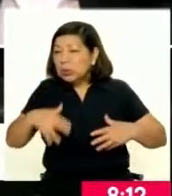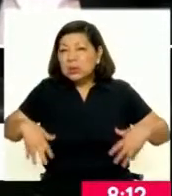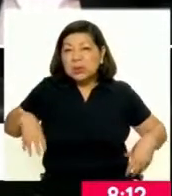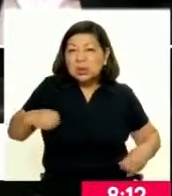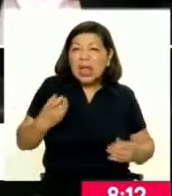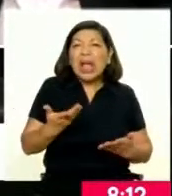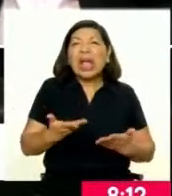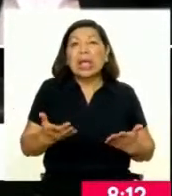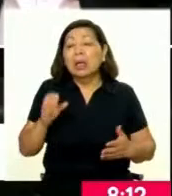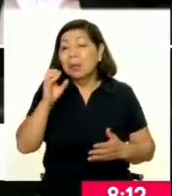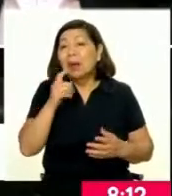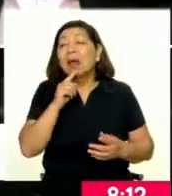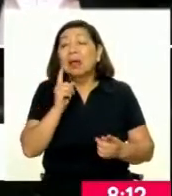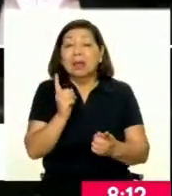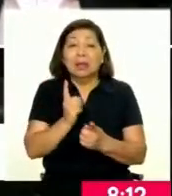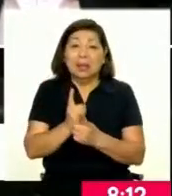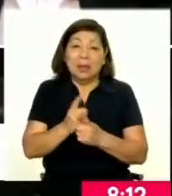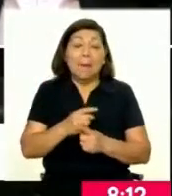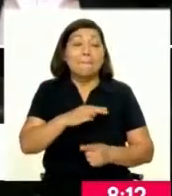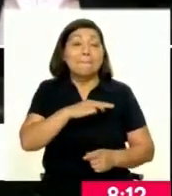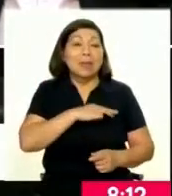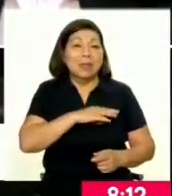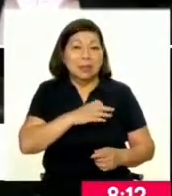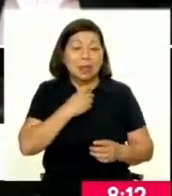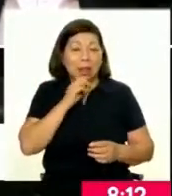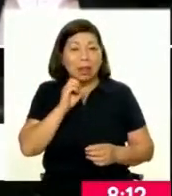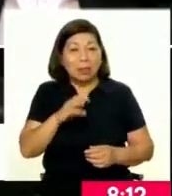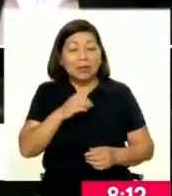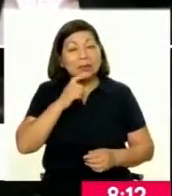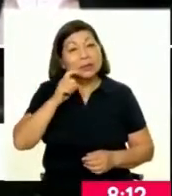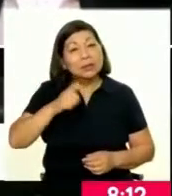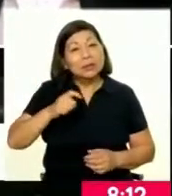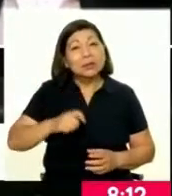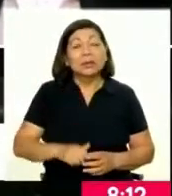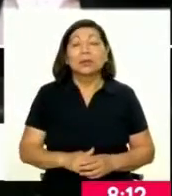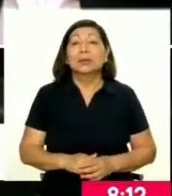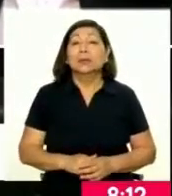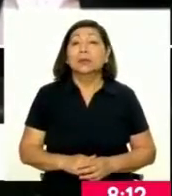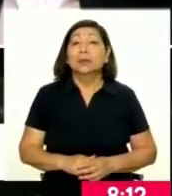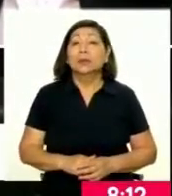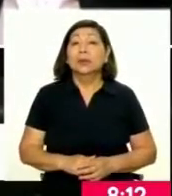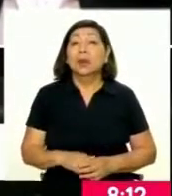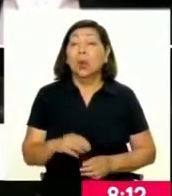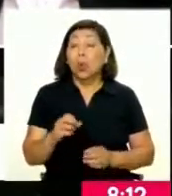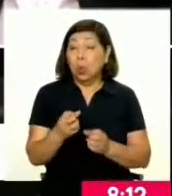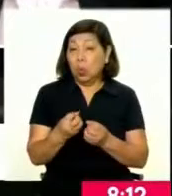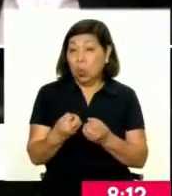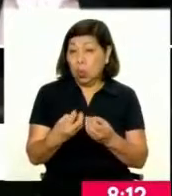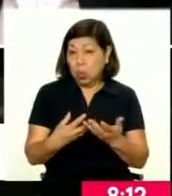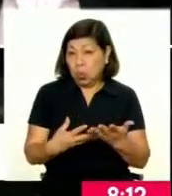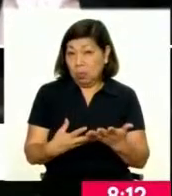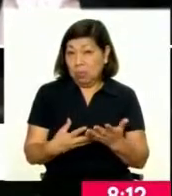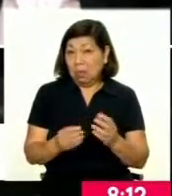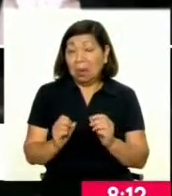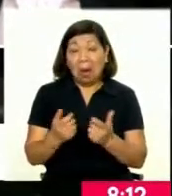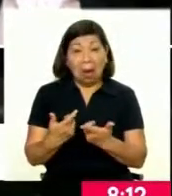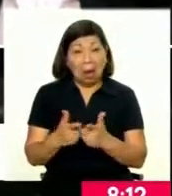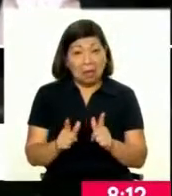serie de investigaciones que el Ministerio Público considera necesarias. Señaló de que un número fueron